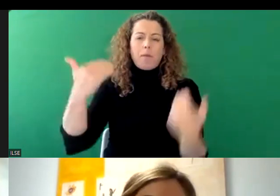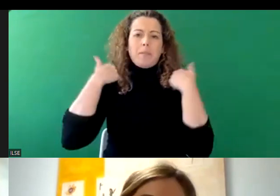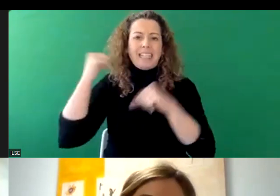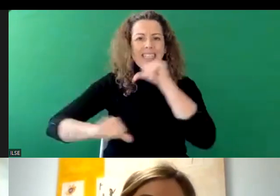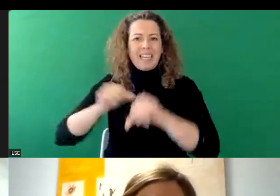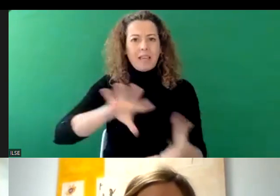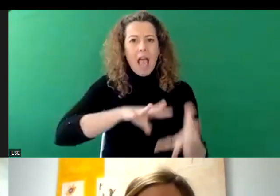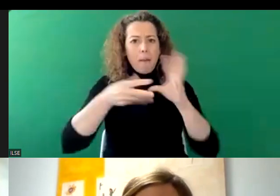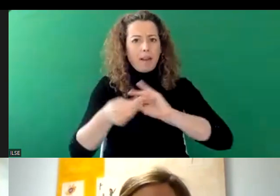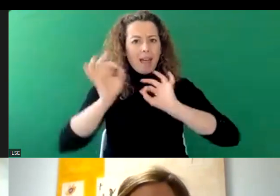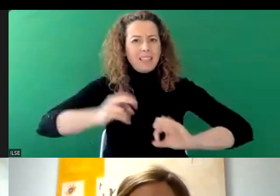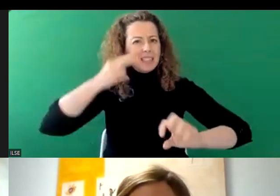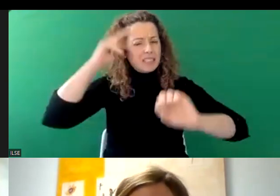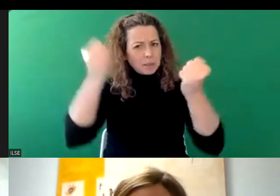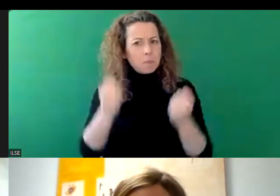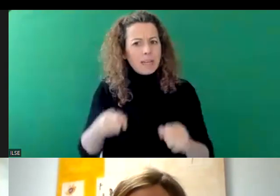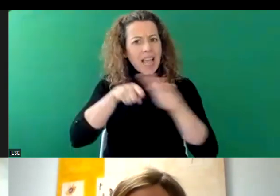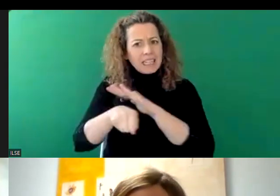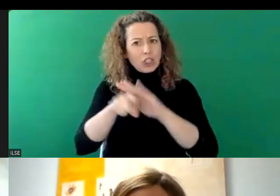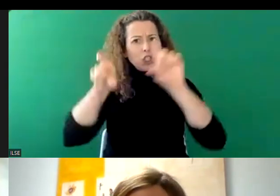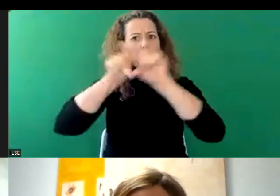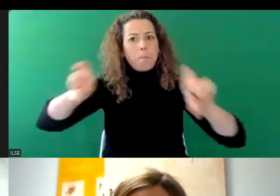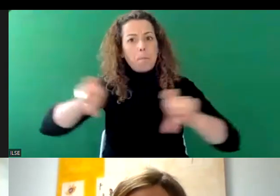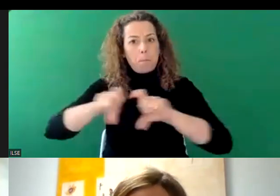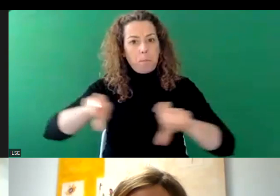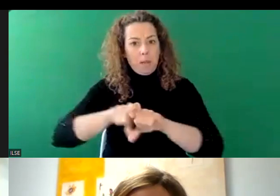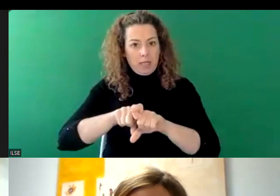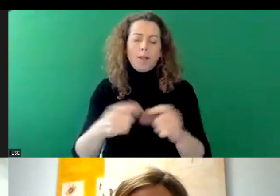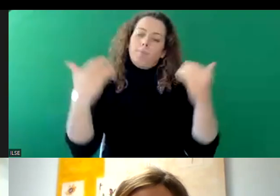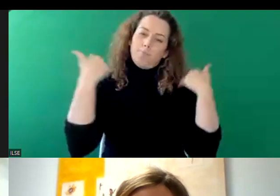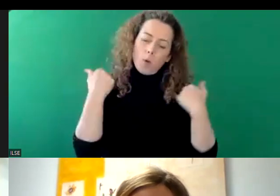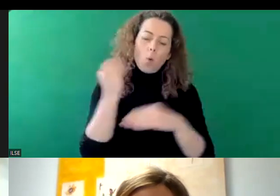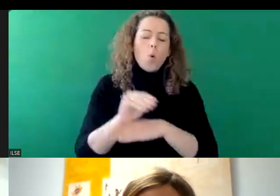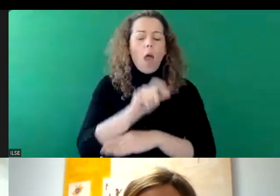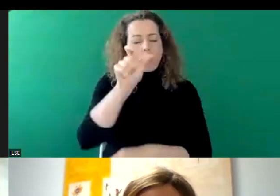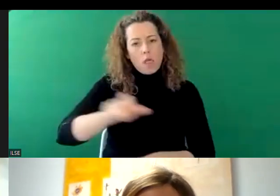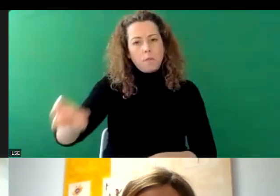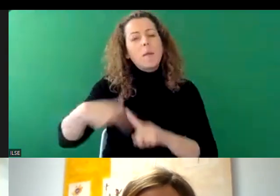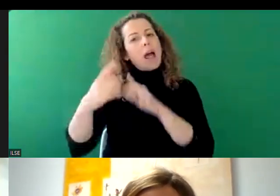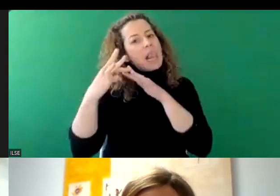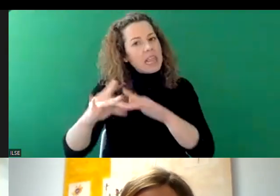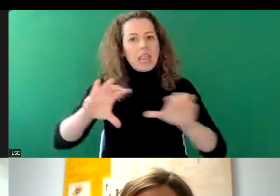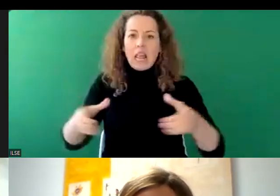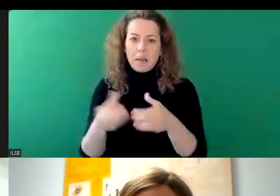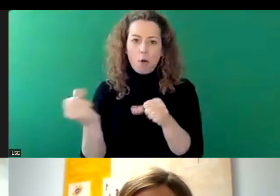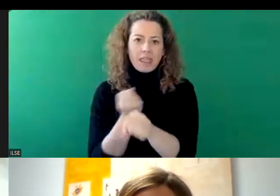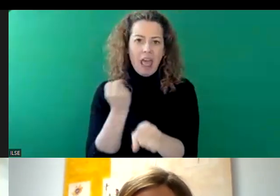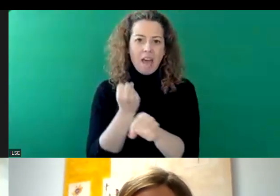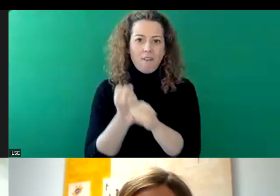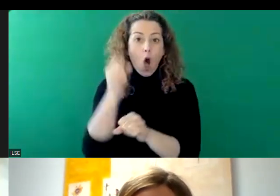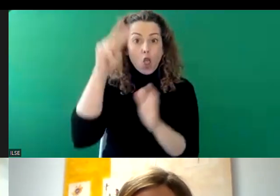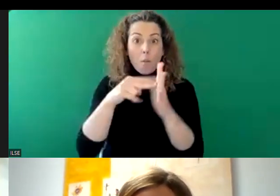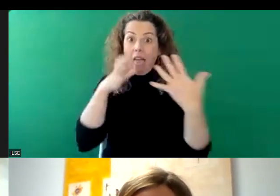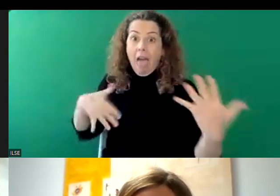experta en gestión y organización de empresas, al cuidado de las personas y liderazgo de equipos de trabajo. Desde 2010